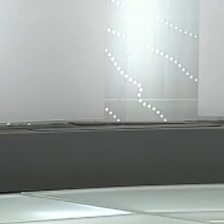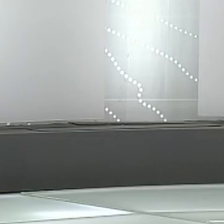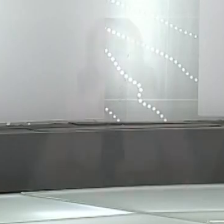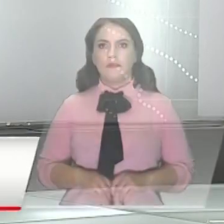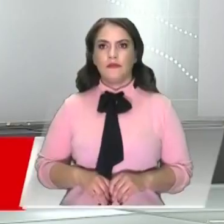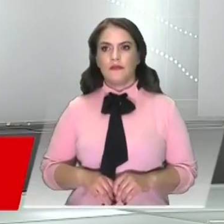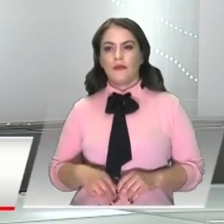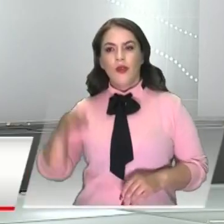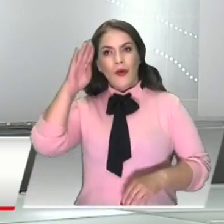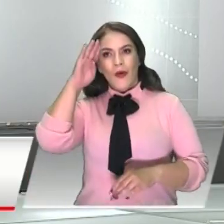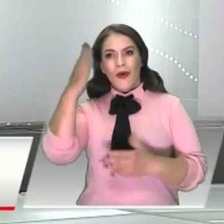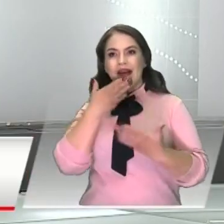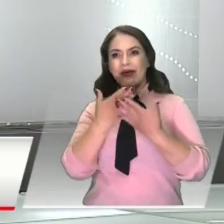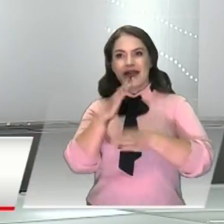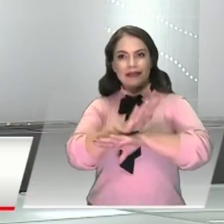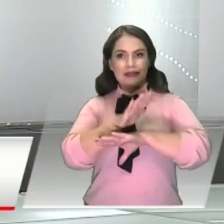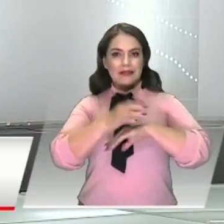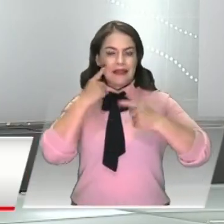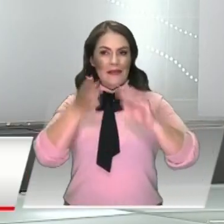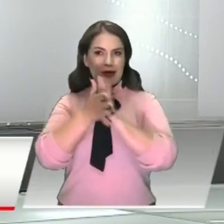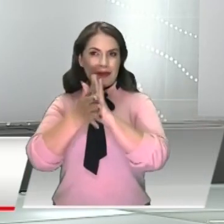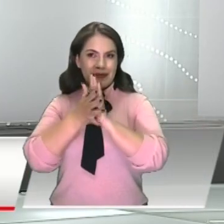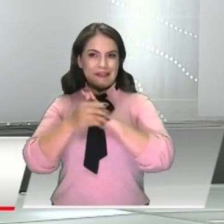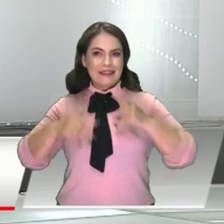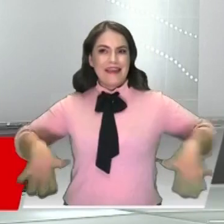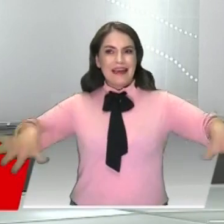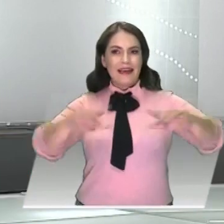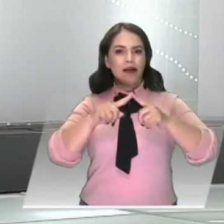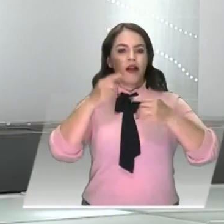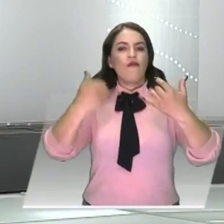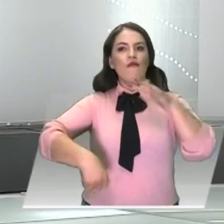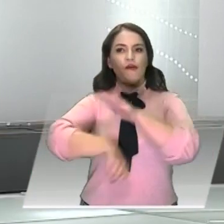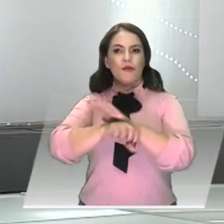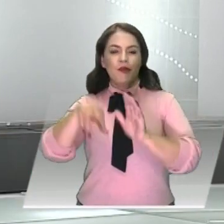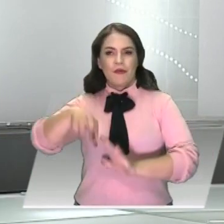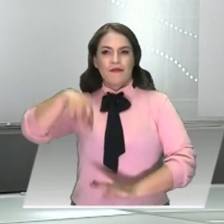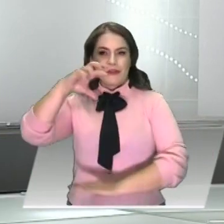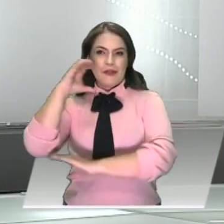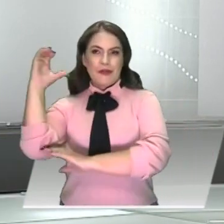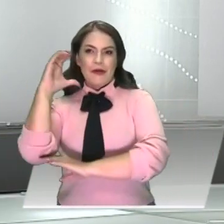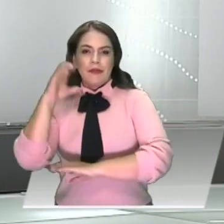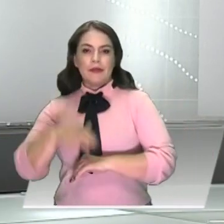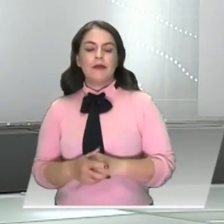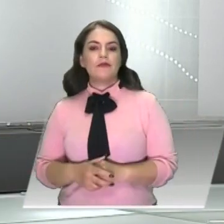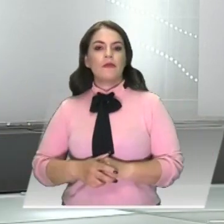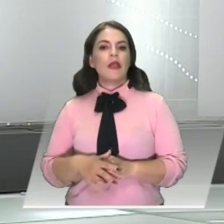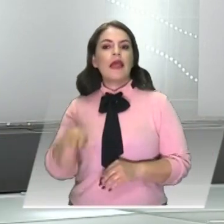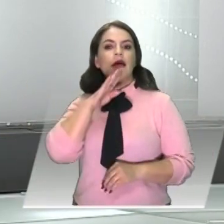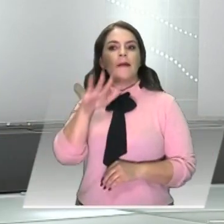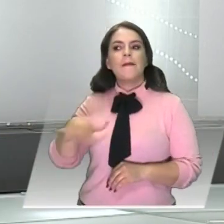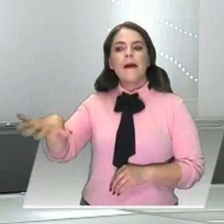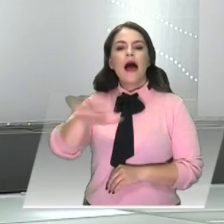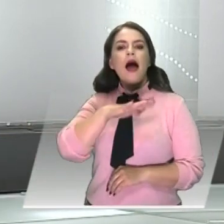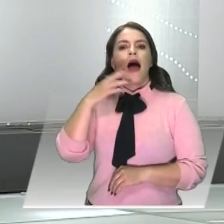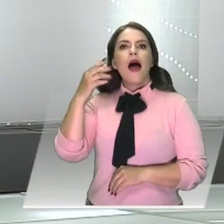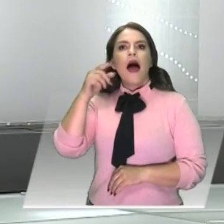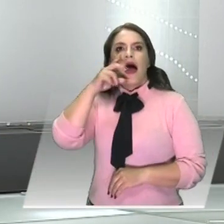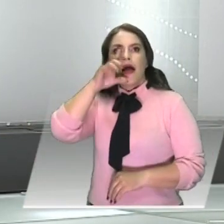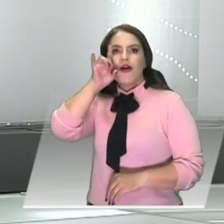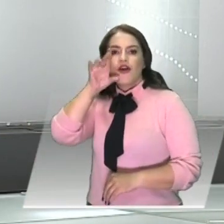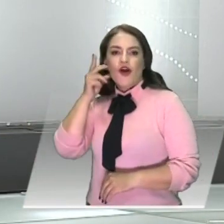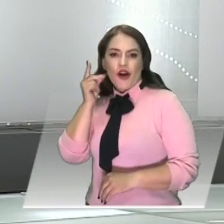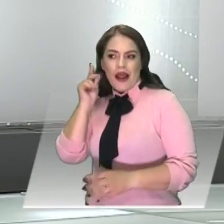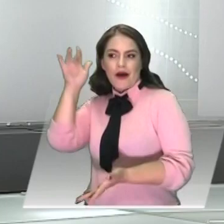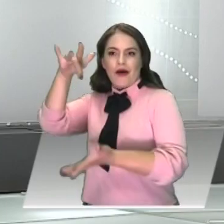esta tarde continuarán ya los cuadrangulares semifinales del fútbol profesional colombiano el turno será para las águilas doradas como